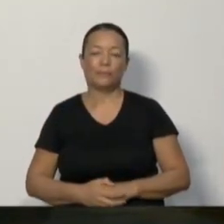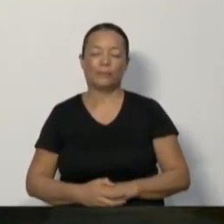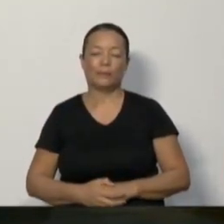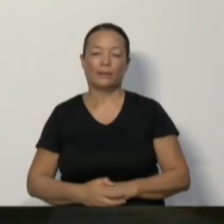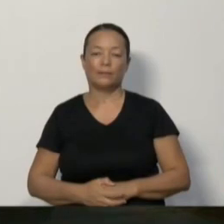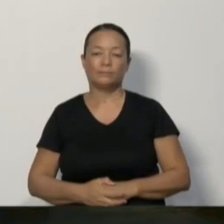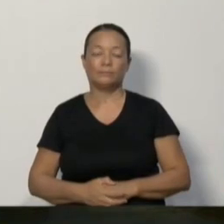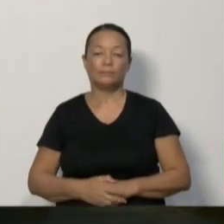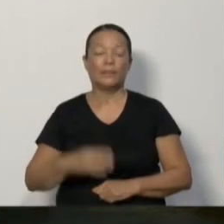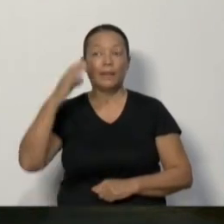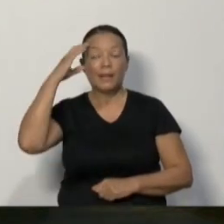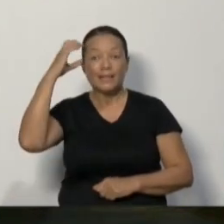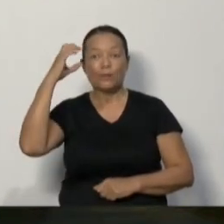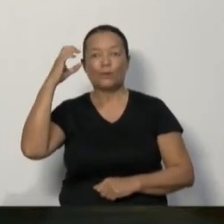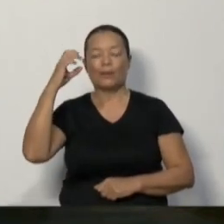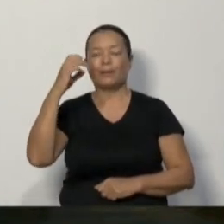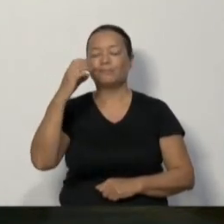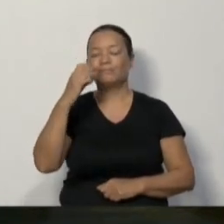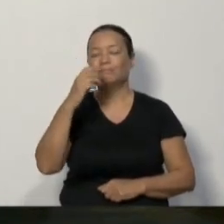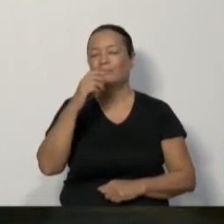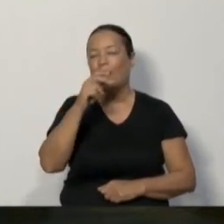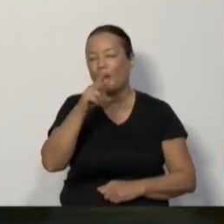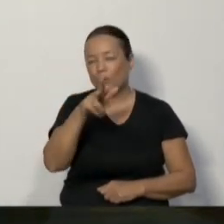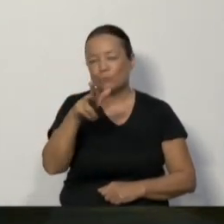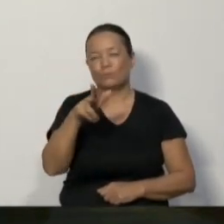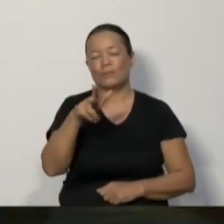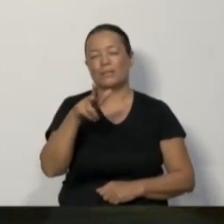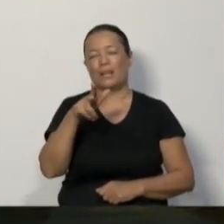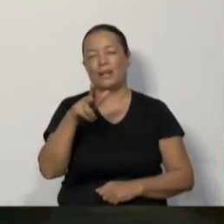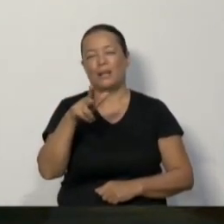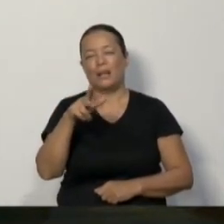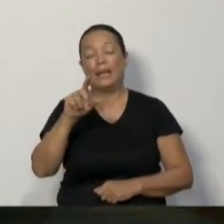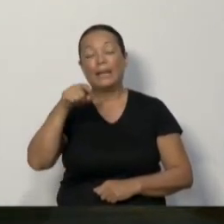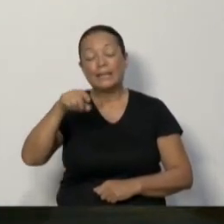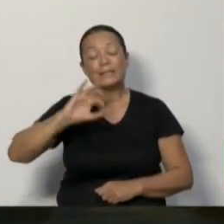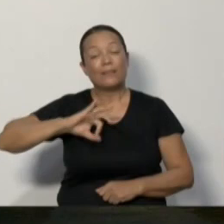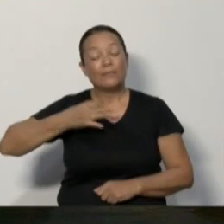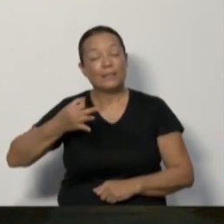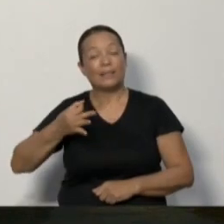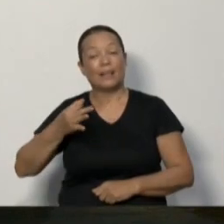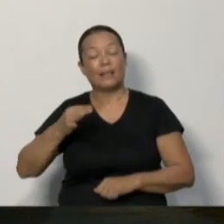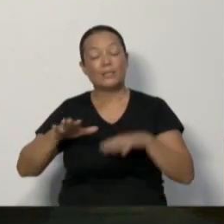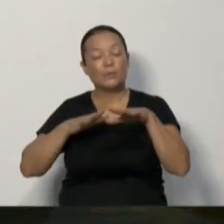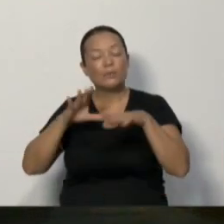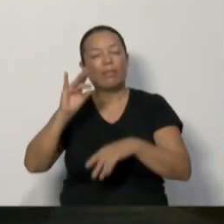Quisiera recordar con esta idea de que la vida se nos hace cuesta arriba,